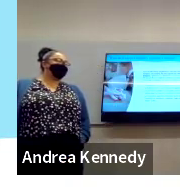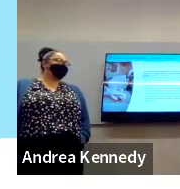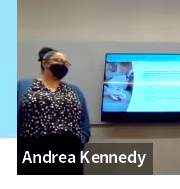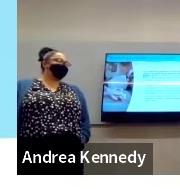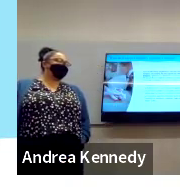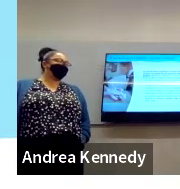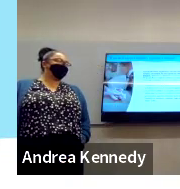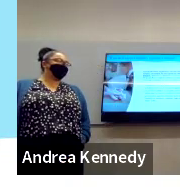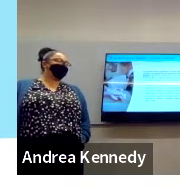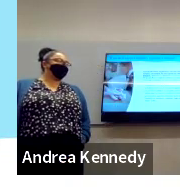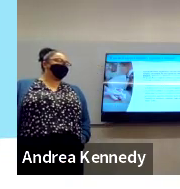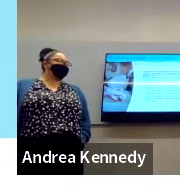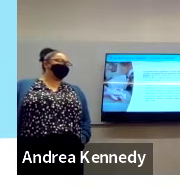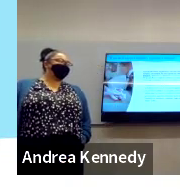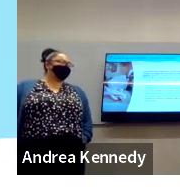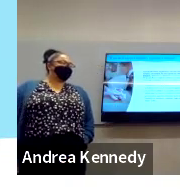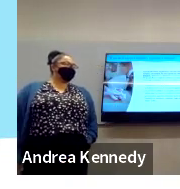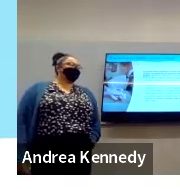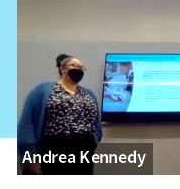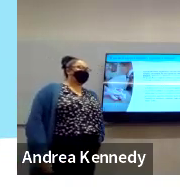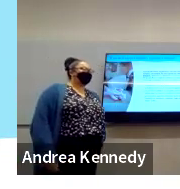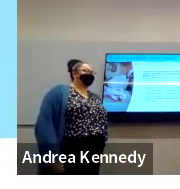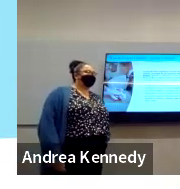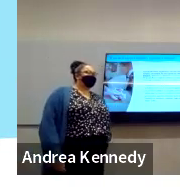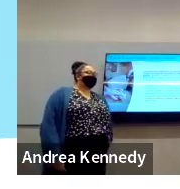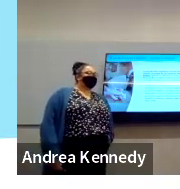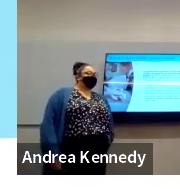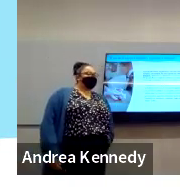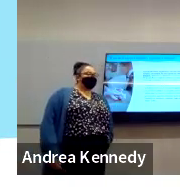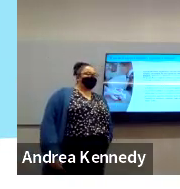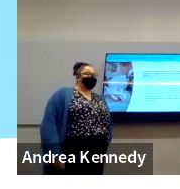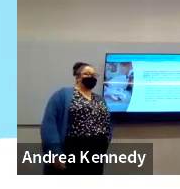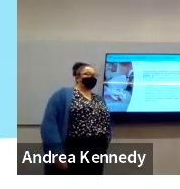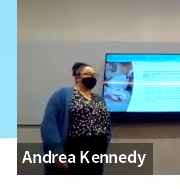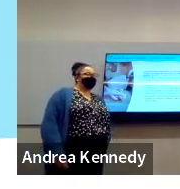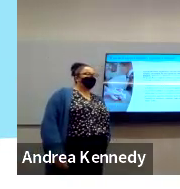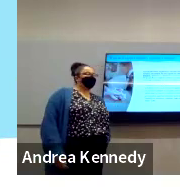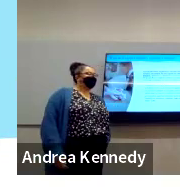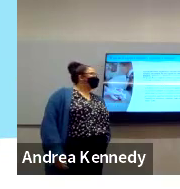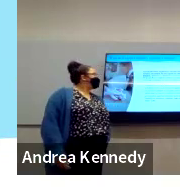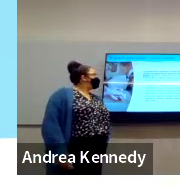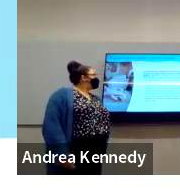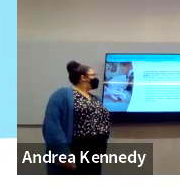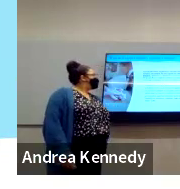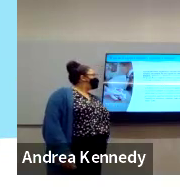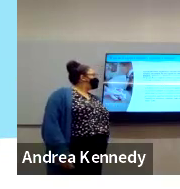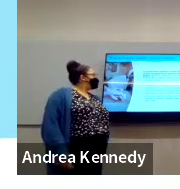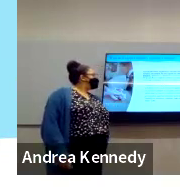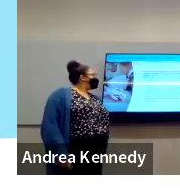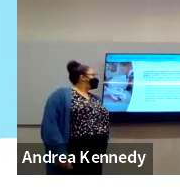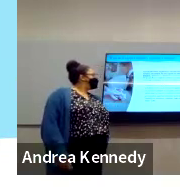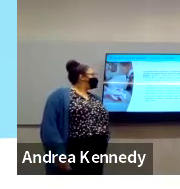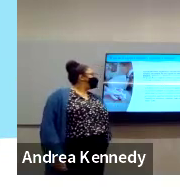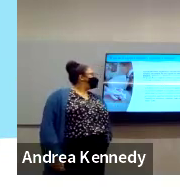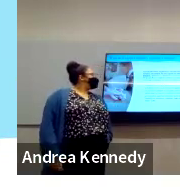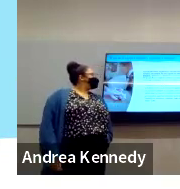por renta ilegal porque se les está cobrando los servicios públicos cuando ellos renunciaron a los derechos por